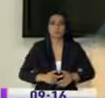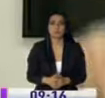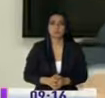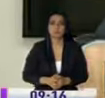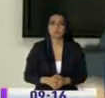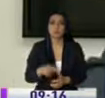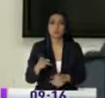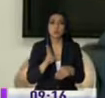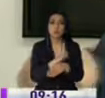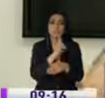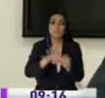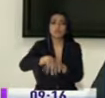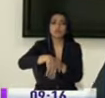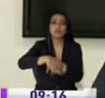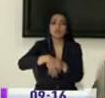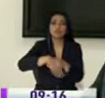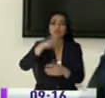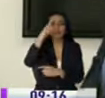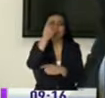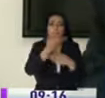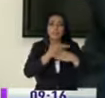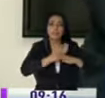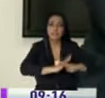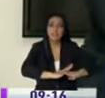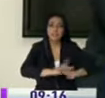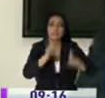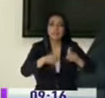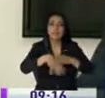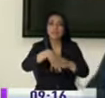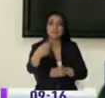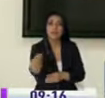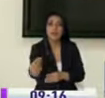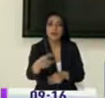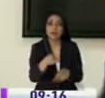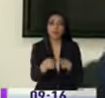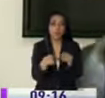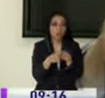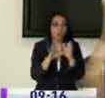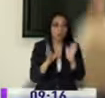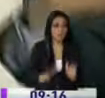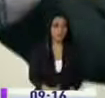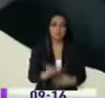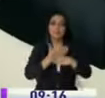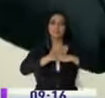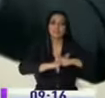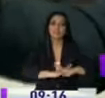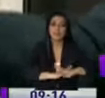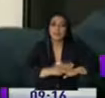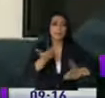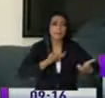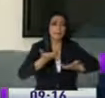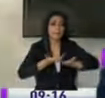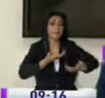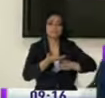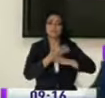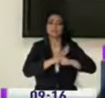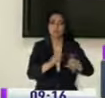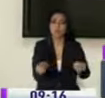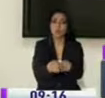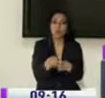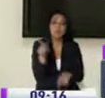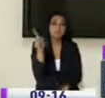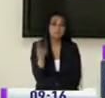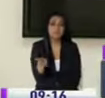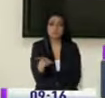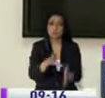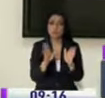utilizando fondos del Estado para defenderse. Él tiene que estar afuera, como estamos nosotros, y nos defendemos de los ataques que él nos ha hecho. Y yo creo que